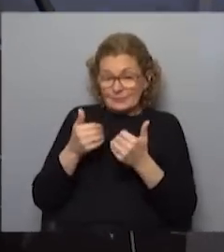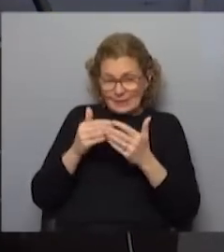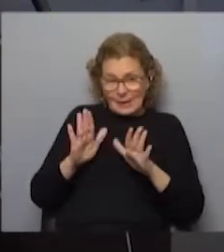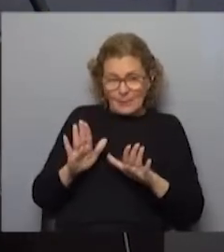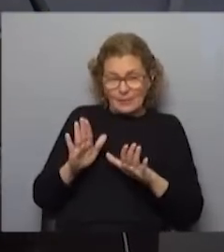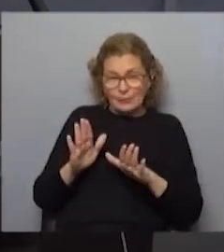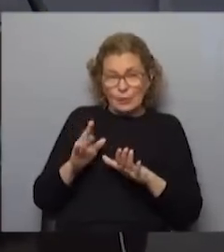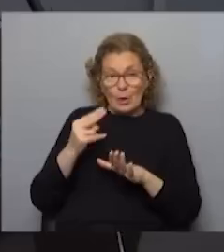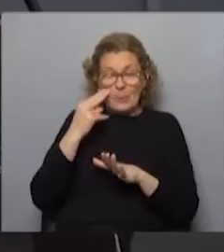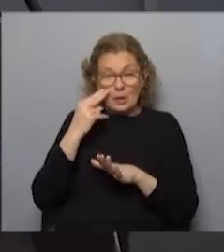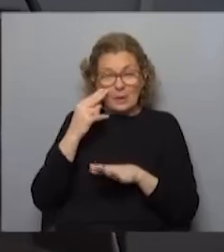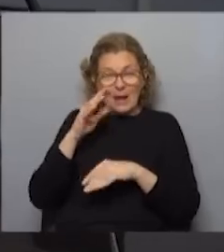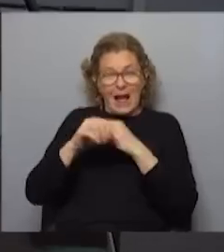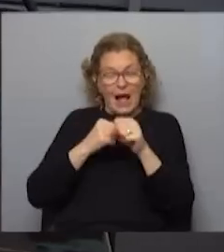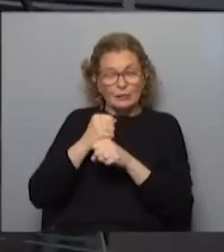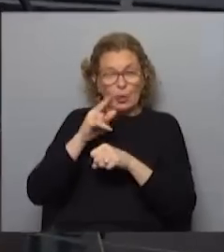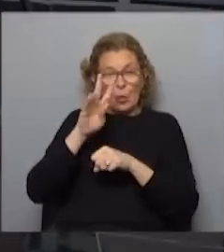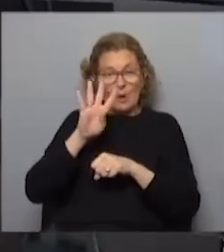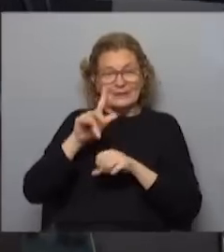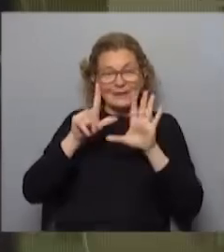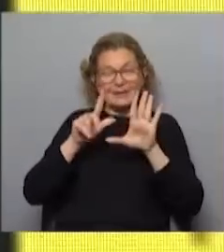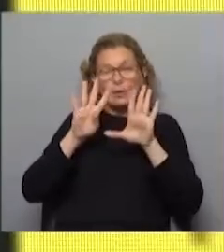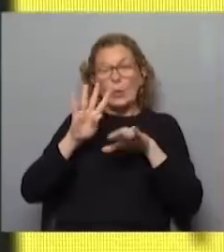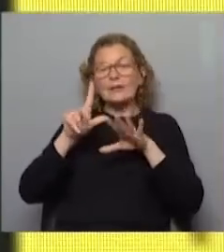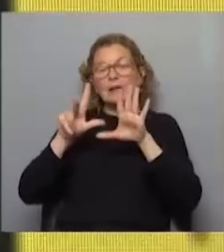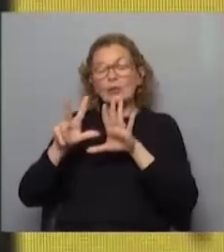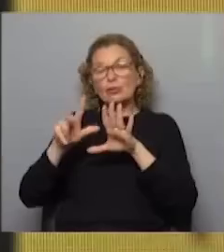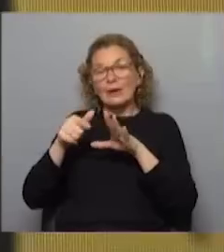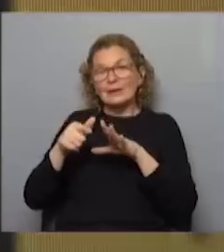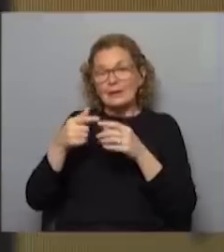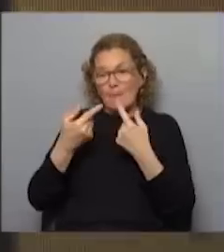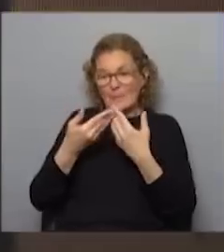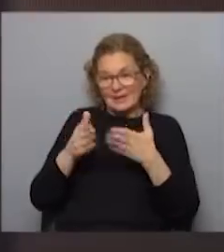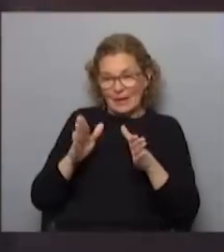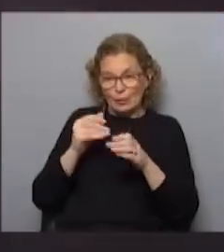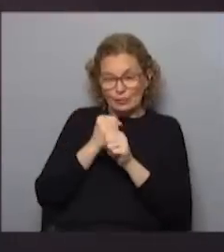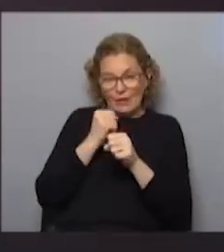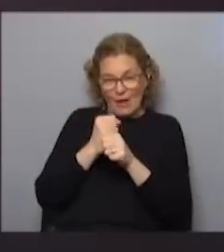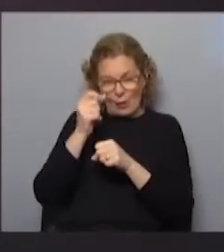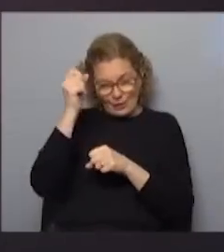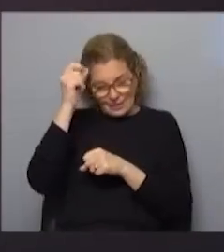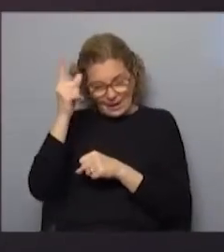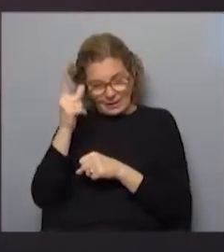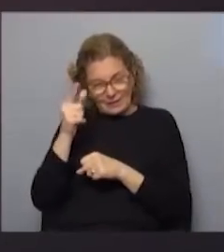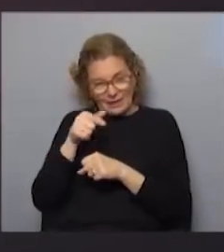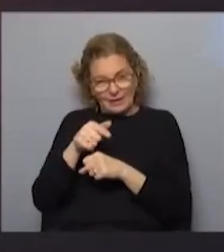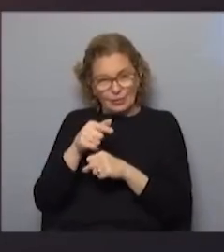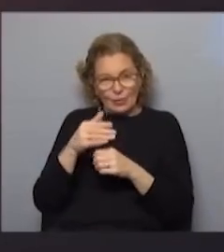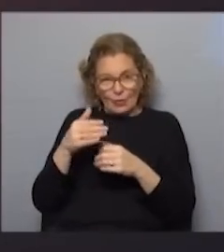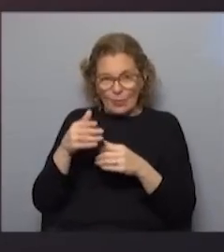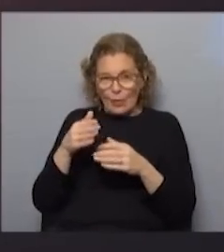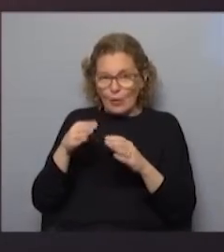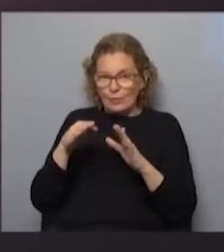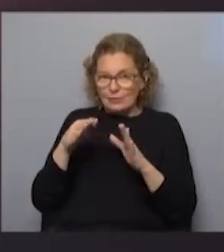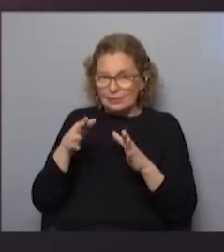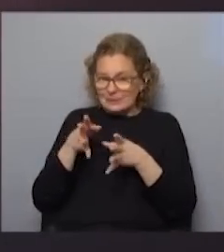de la emergencia del 47 y 48 Bueno aquí las actividades de inteligencia este en ese Marco no